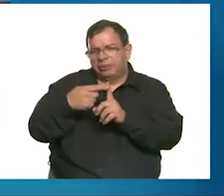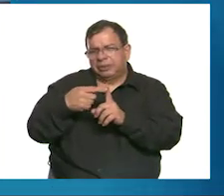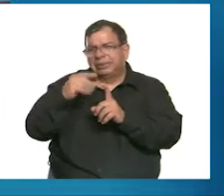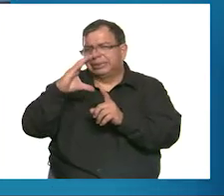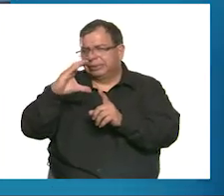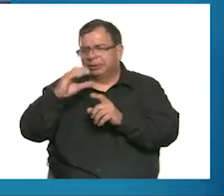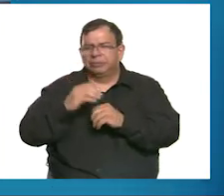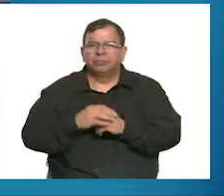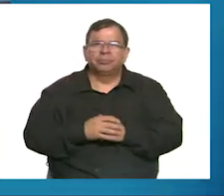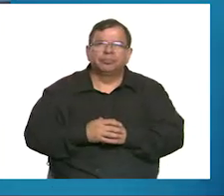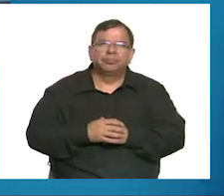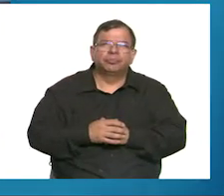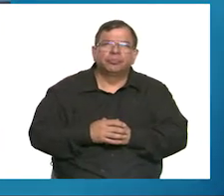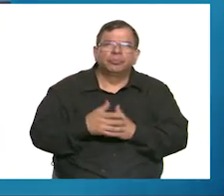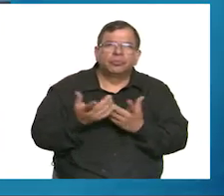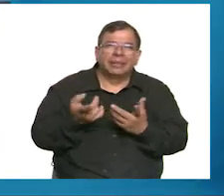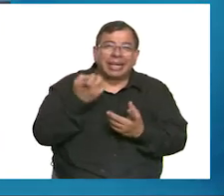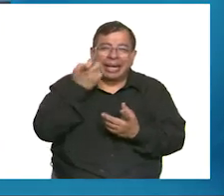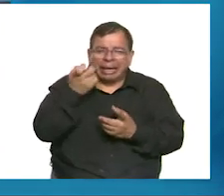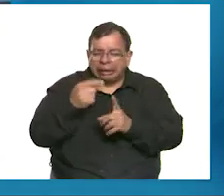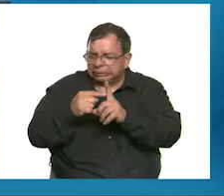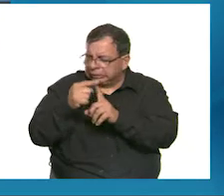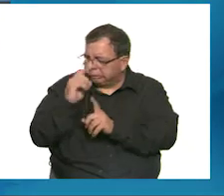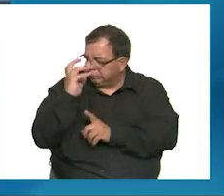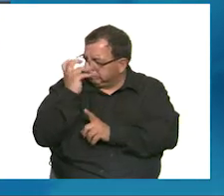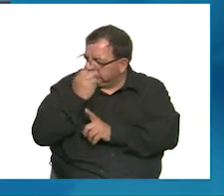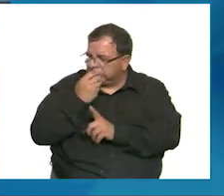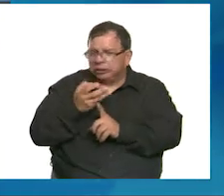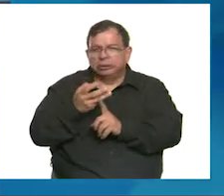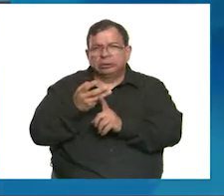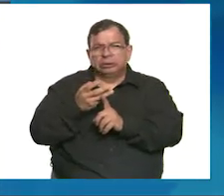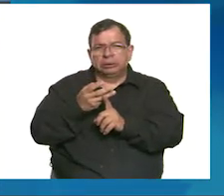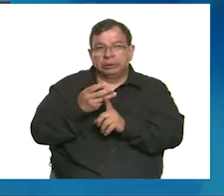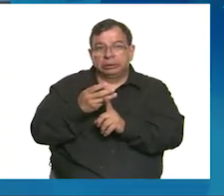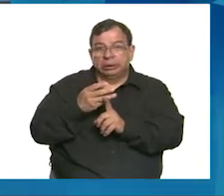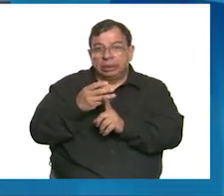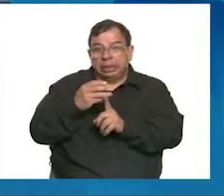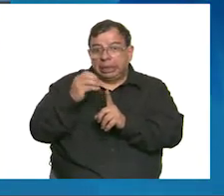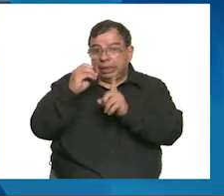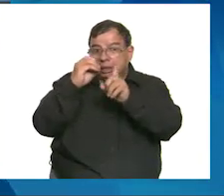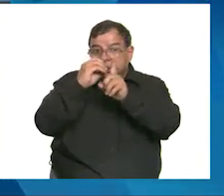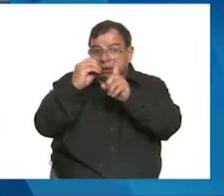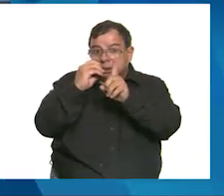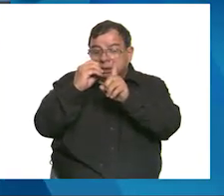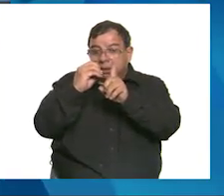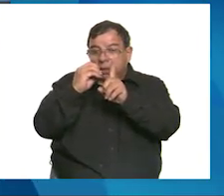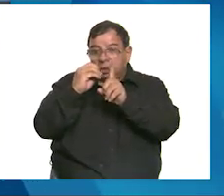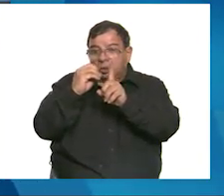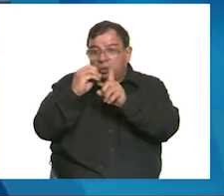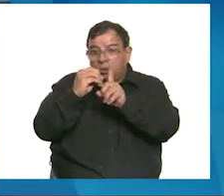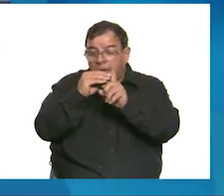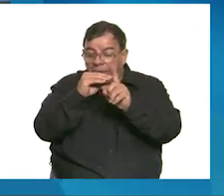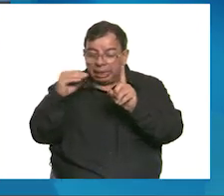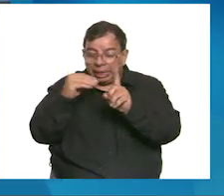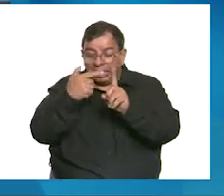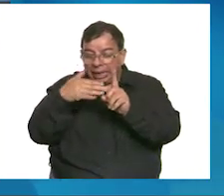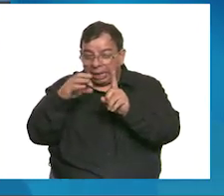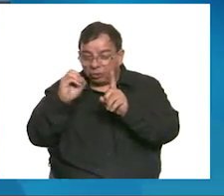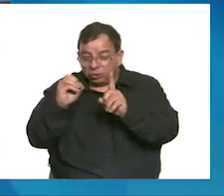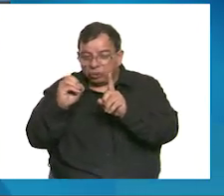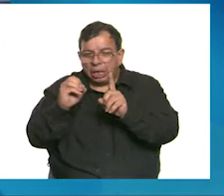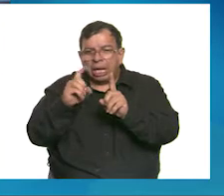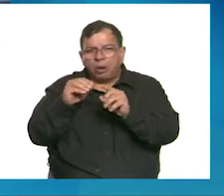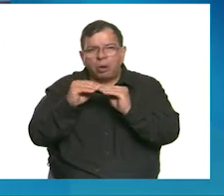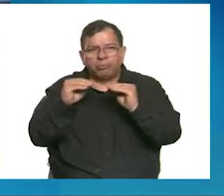Celsius. Esa escala es muy bonita porque a 0 grados centígrados el agua se congela y a 100 grados